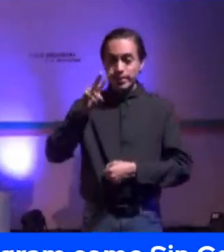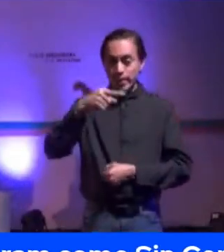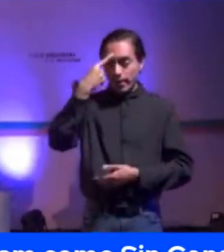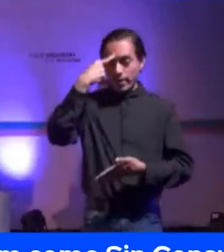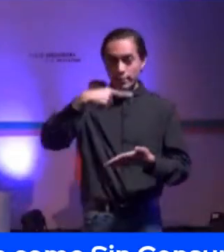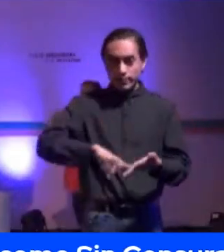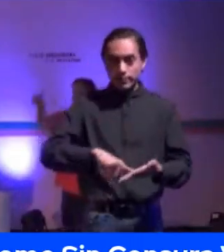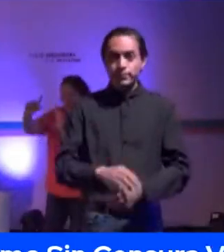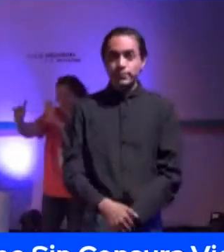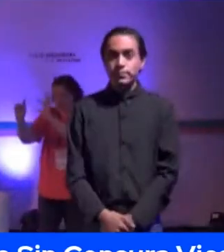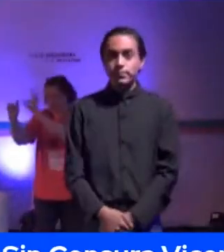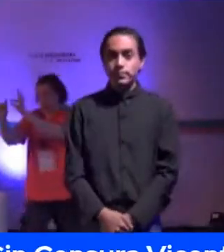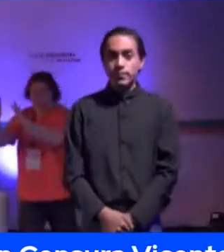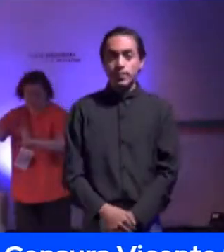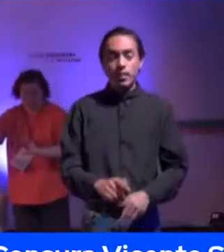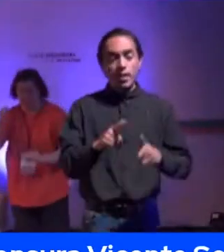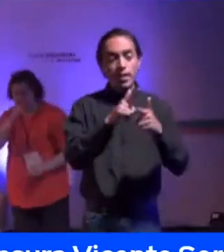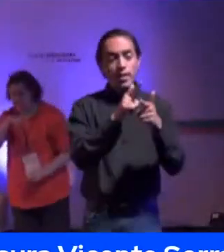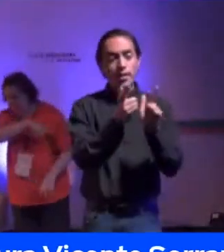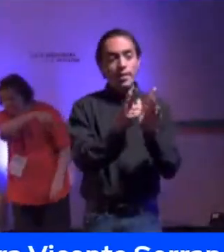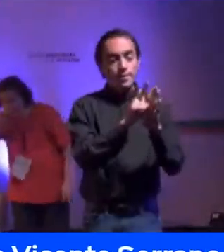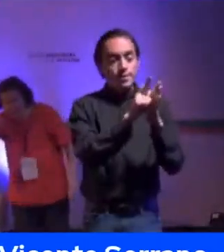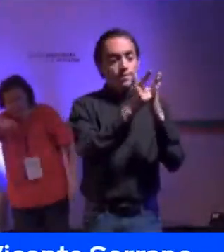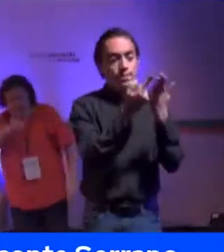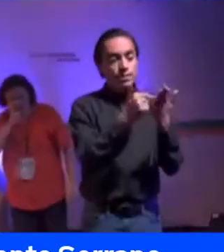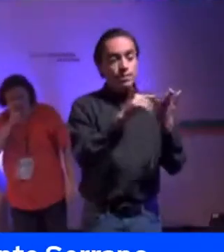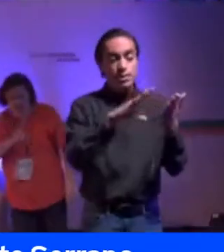créanmelo. Y el libro, de nuestro querido Ramiro,